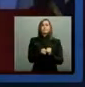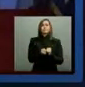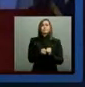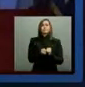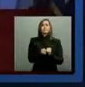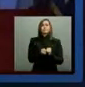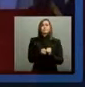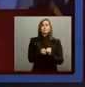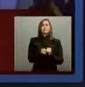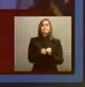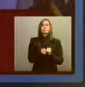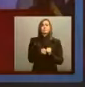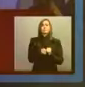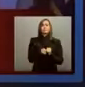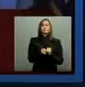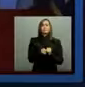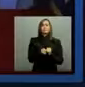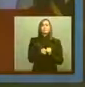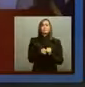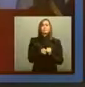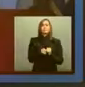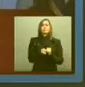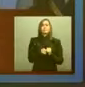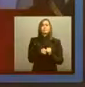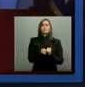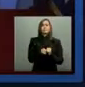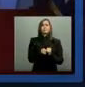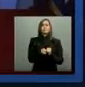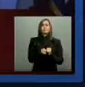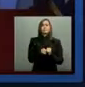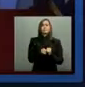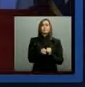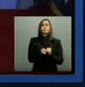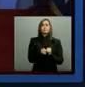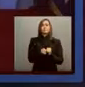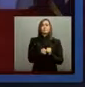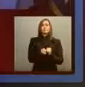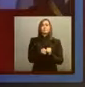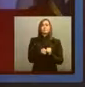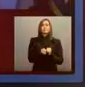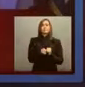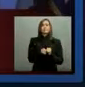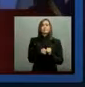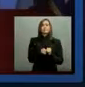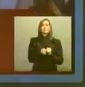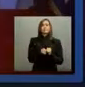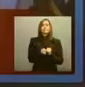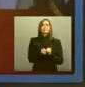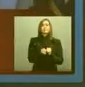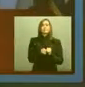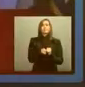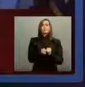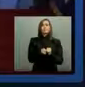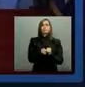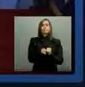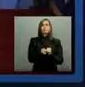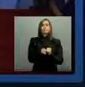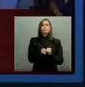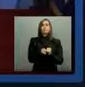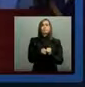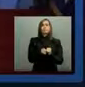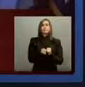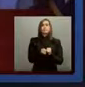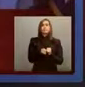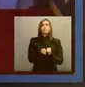el problema que nos afecta grandemente a cada dominicano pobre clase